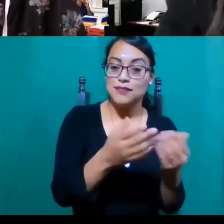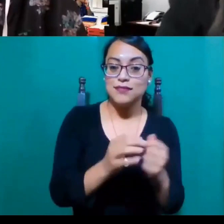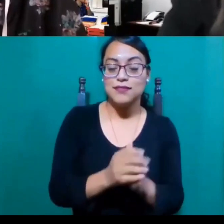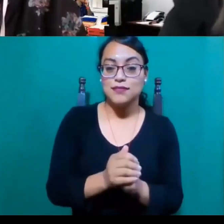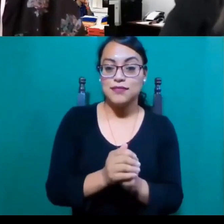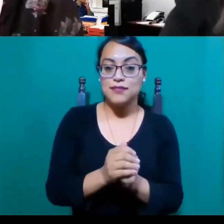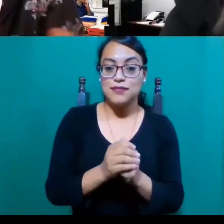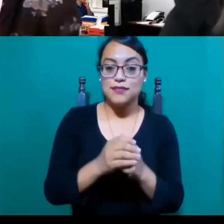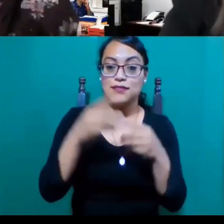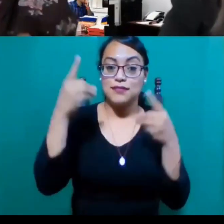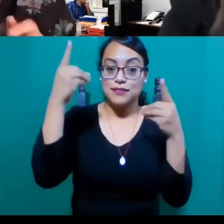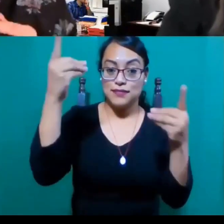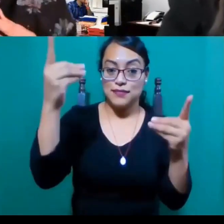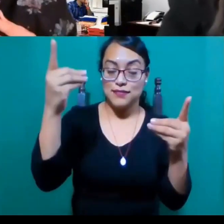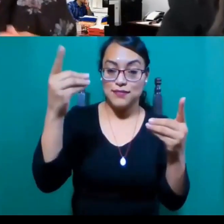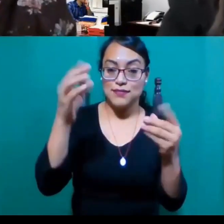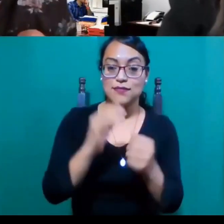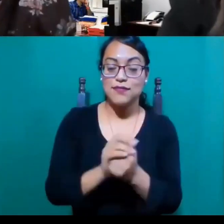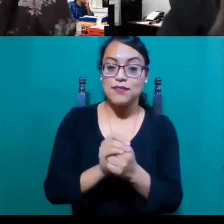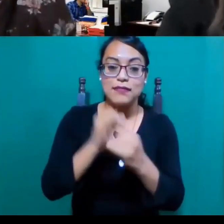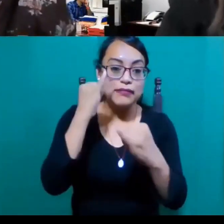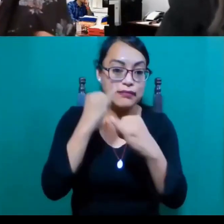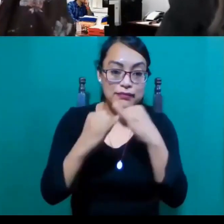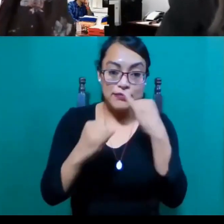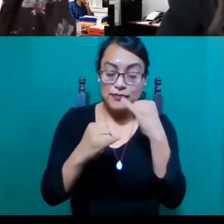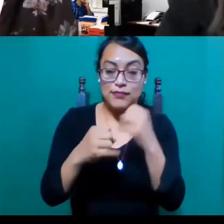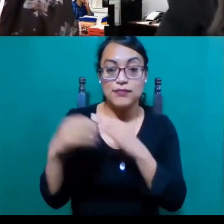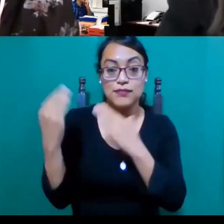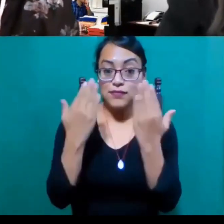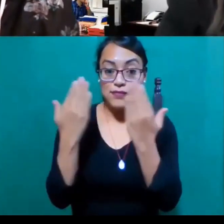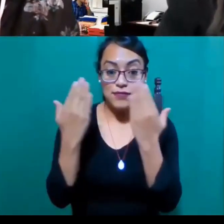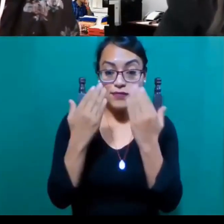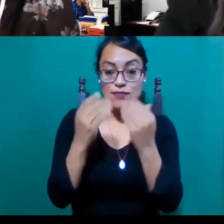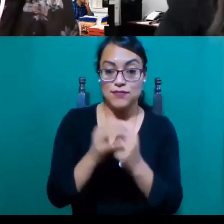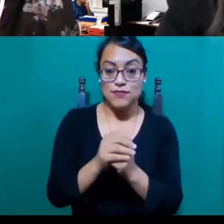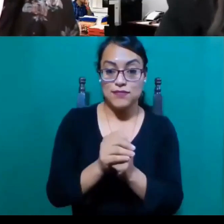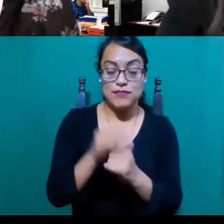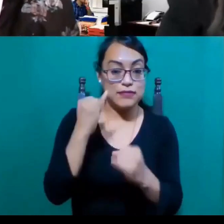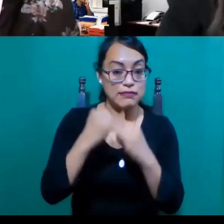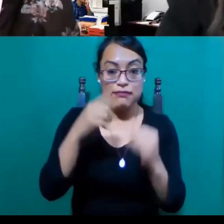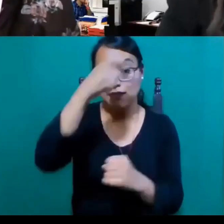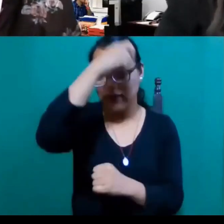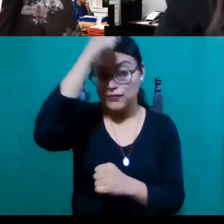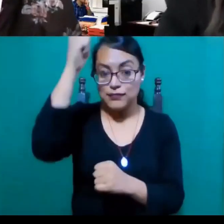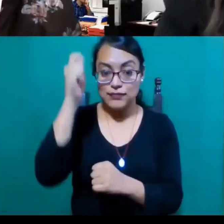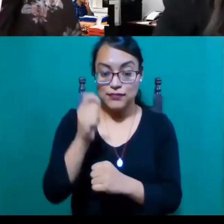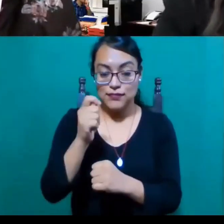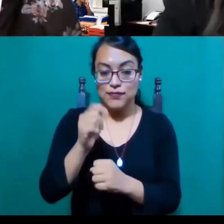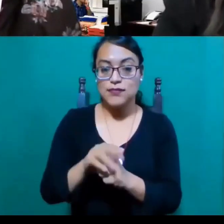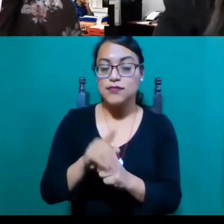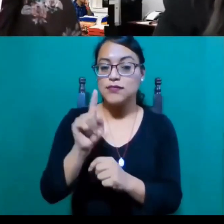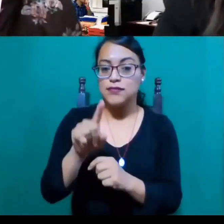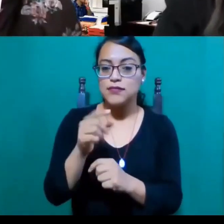del nivel medio que ya terminó, por favor, y con su constancia de cursos por si no tuviera